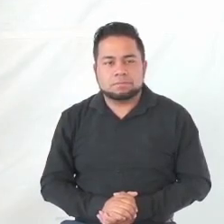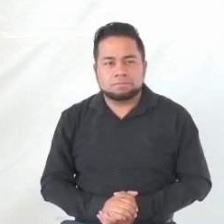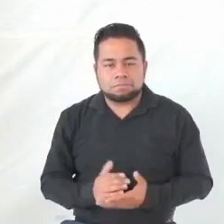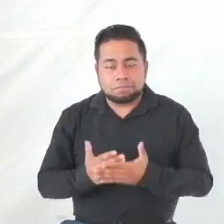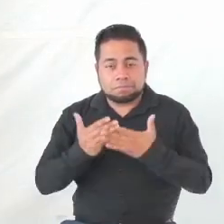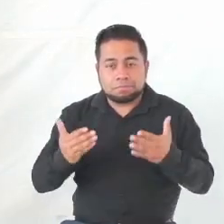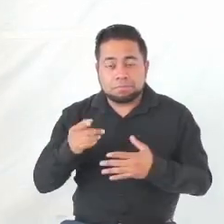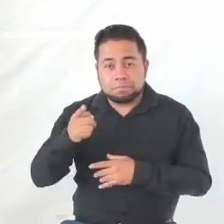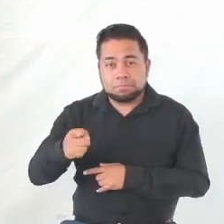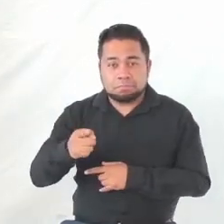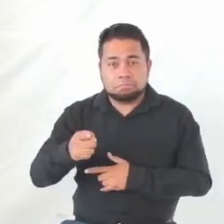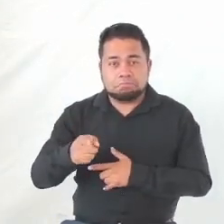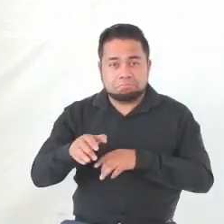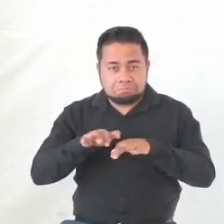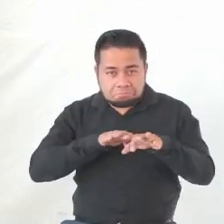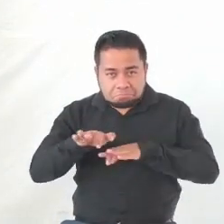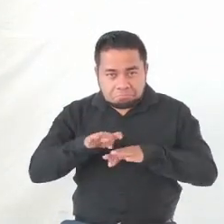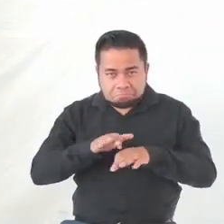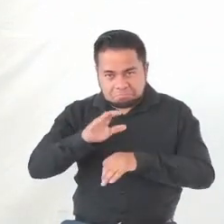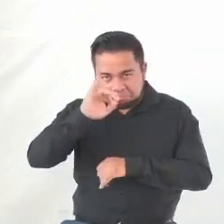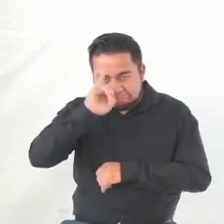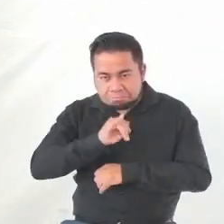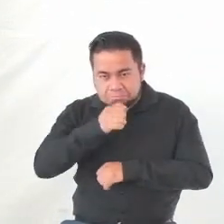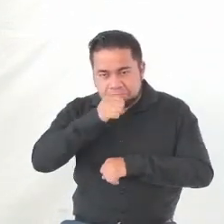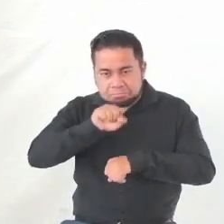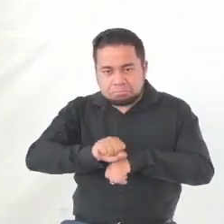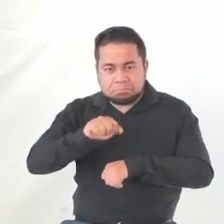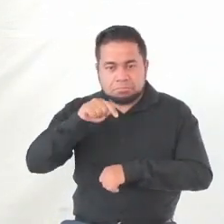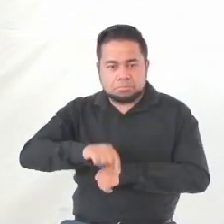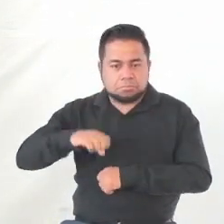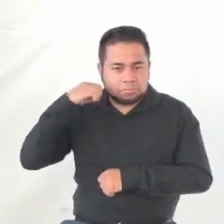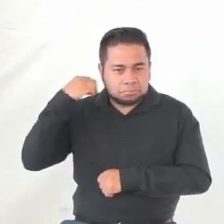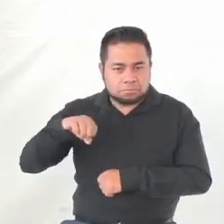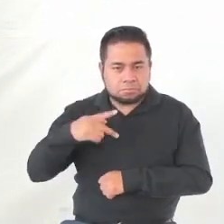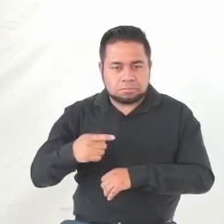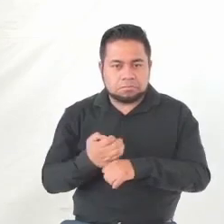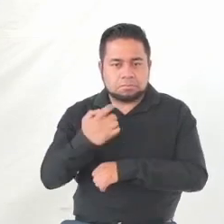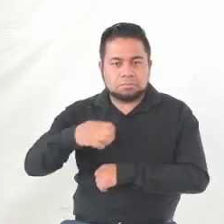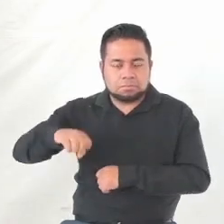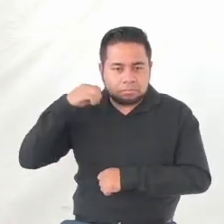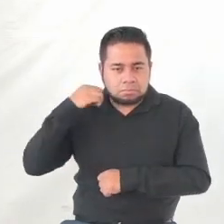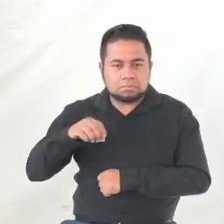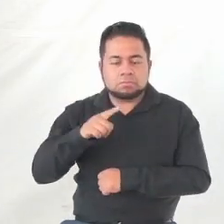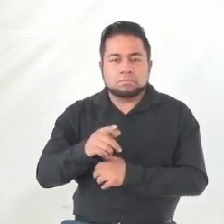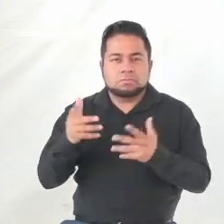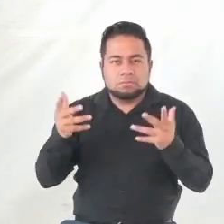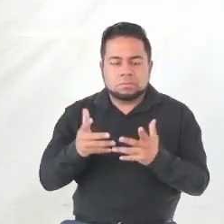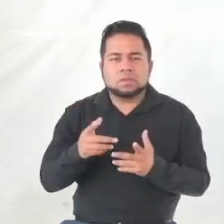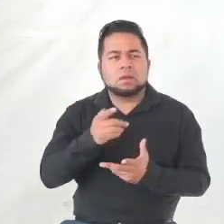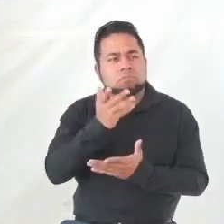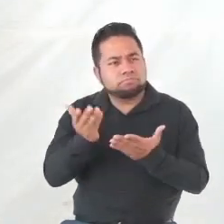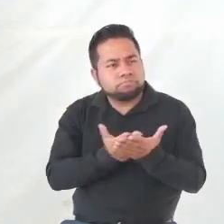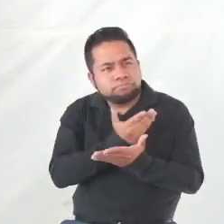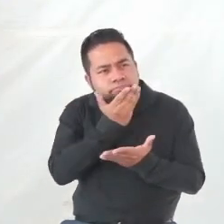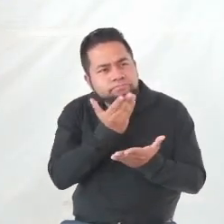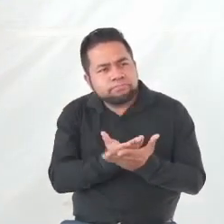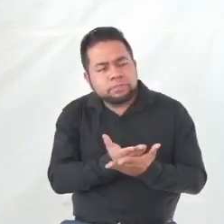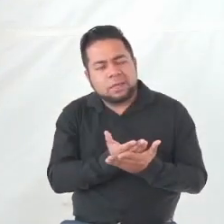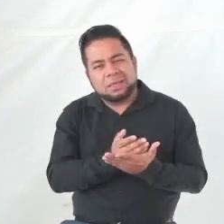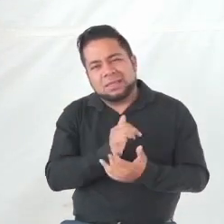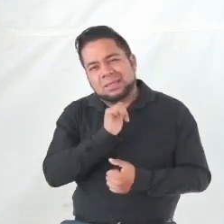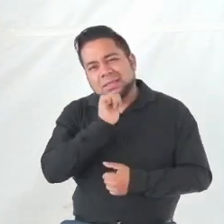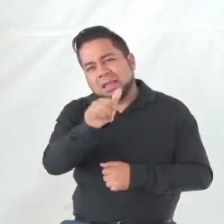secretario, al frente de esta secretaría en Oaxaca, en nuestro estado, ha realizado una gestión